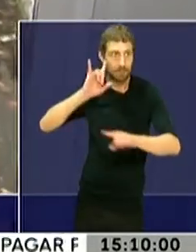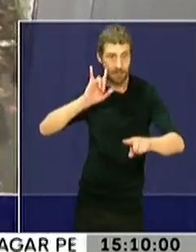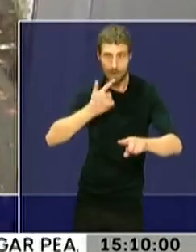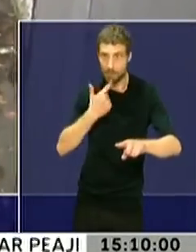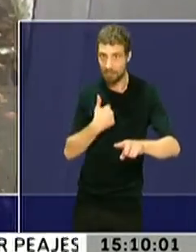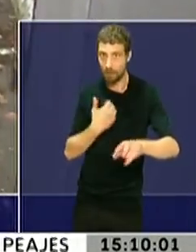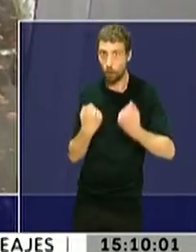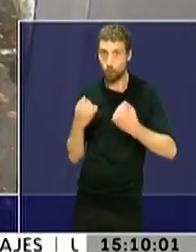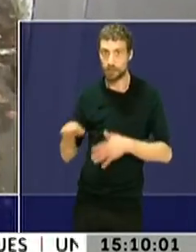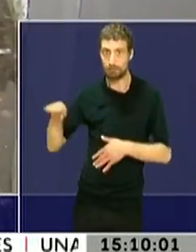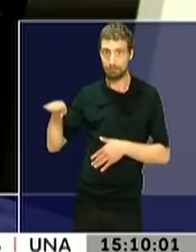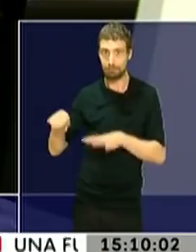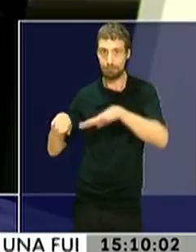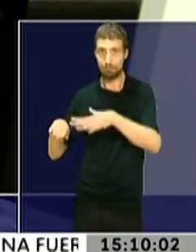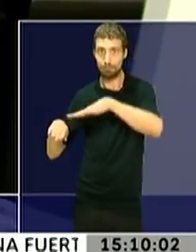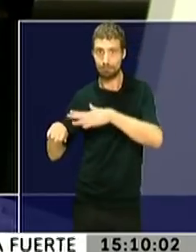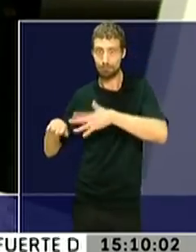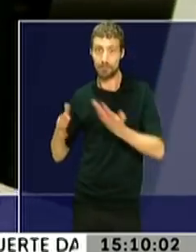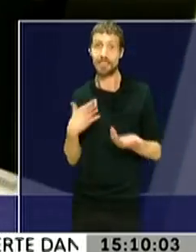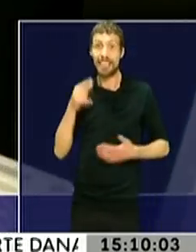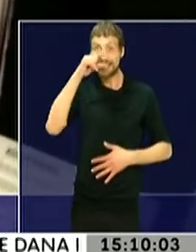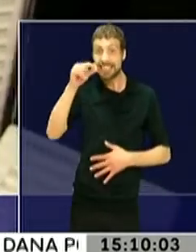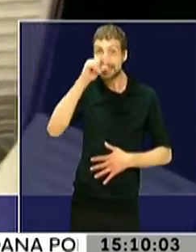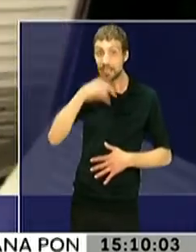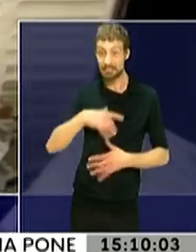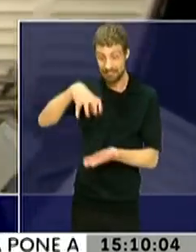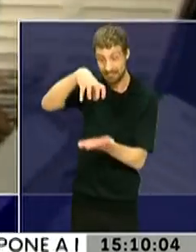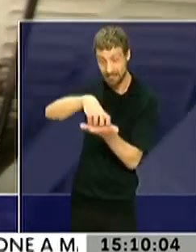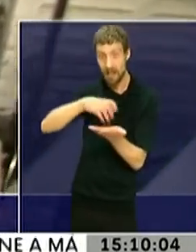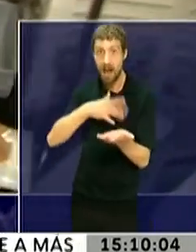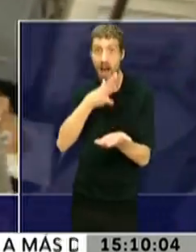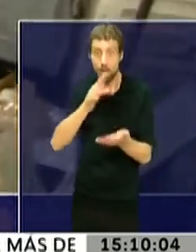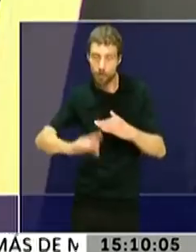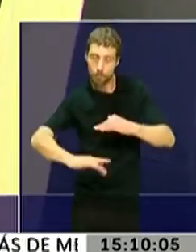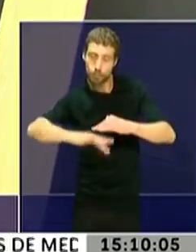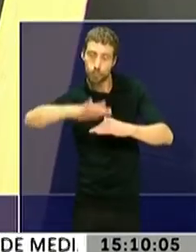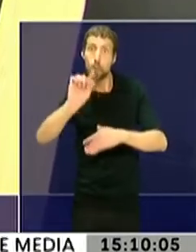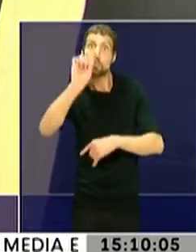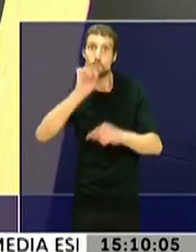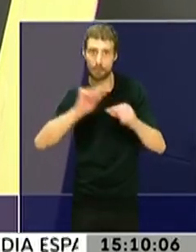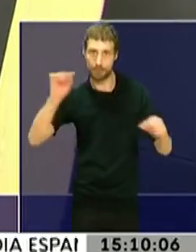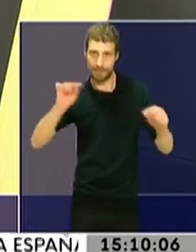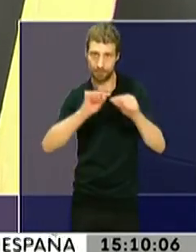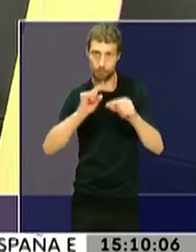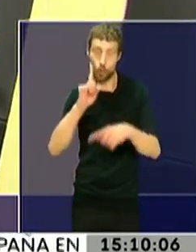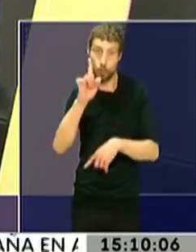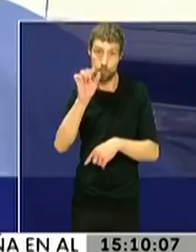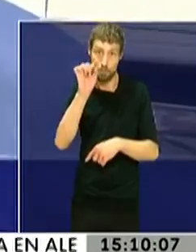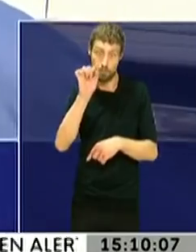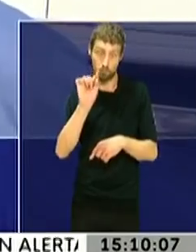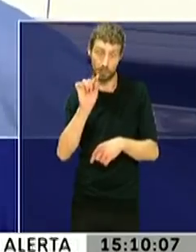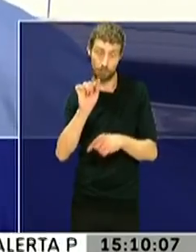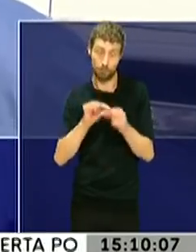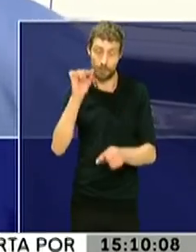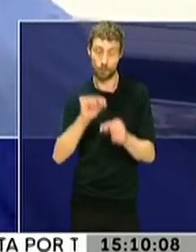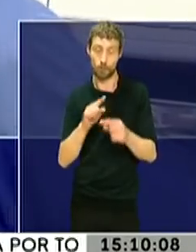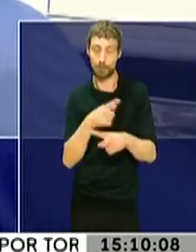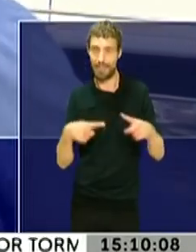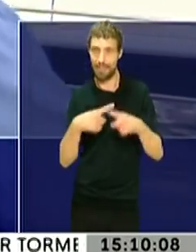También en Rivas, en esta nave, el agua ha superado el metro y medio de altura. Que ha entrado el agua por esa puerta de abajo